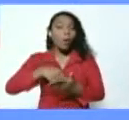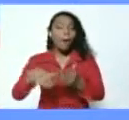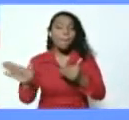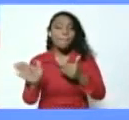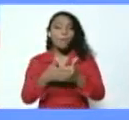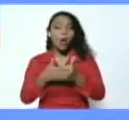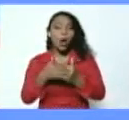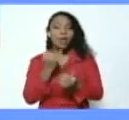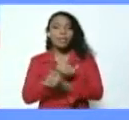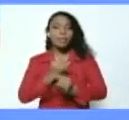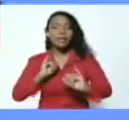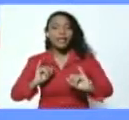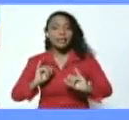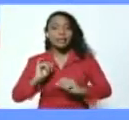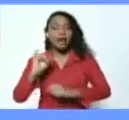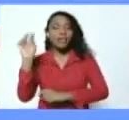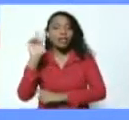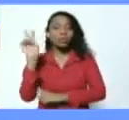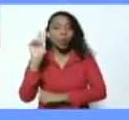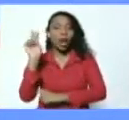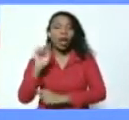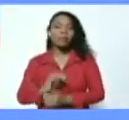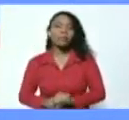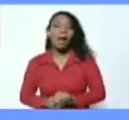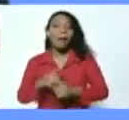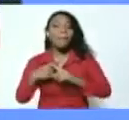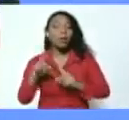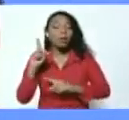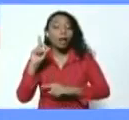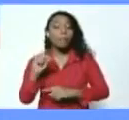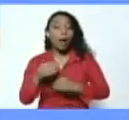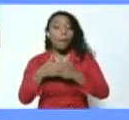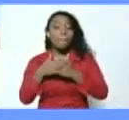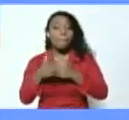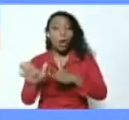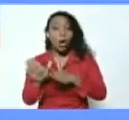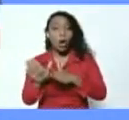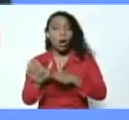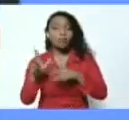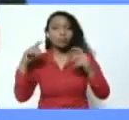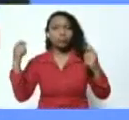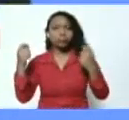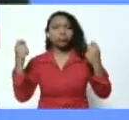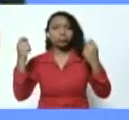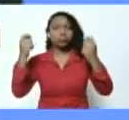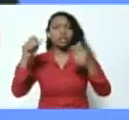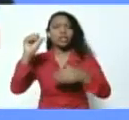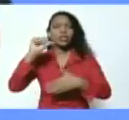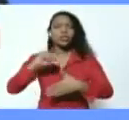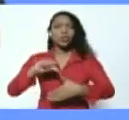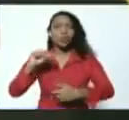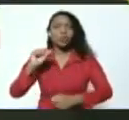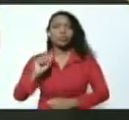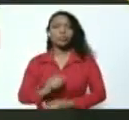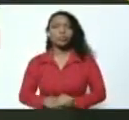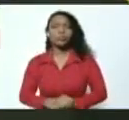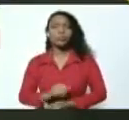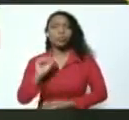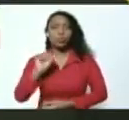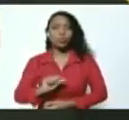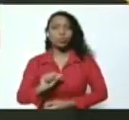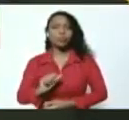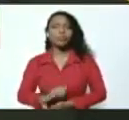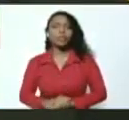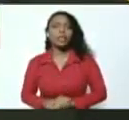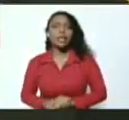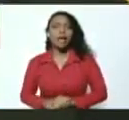la independencia venezolana. Pero también abrió las puertas para la campaña del sur. La campaña